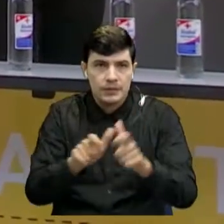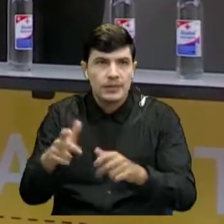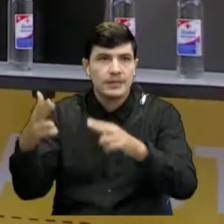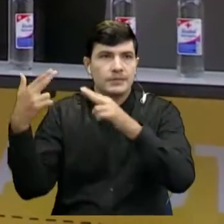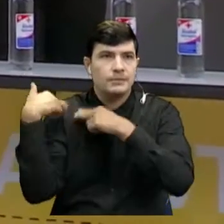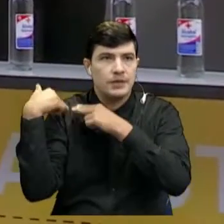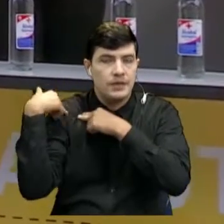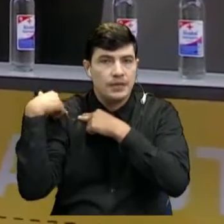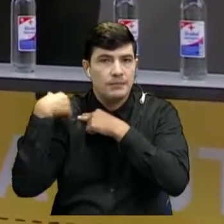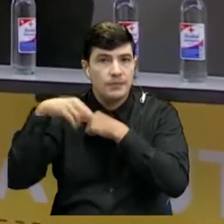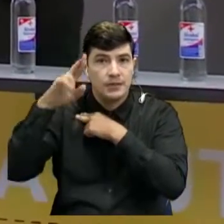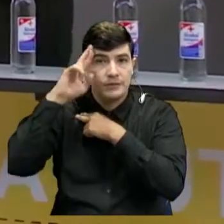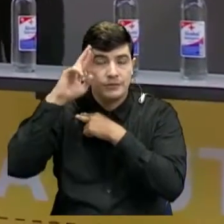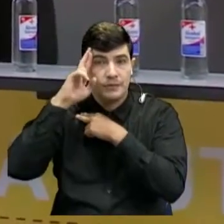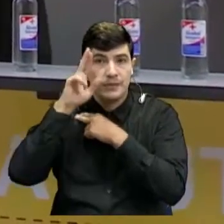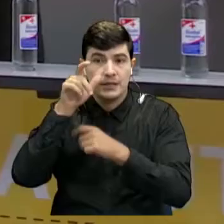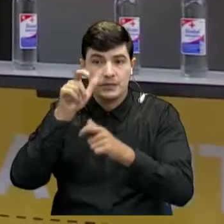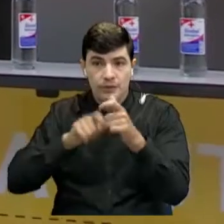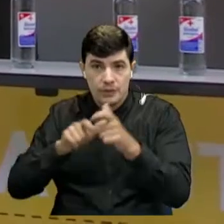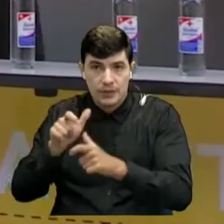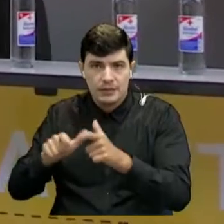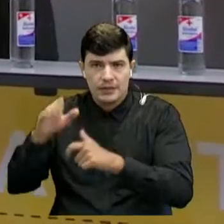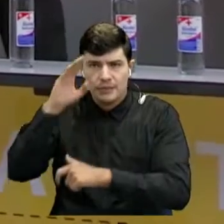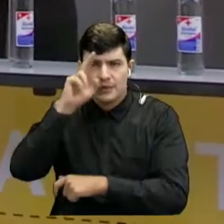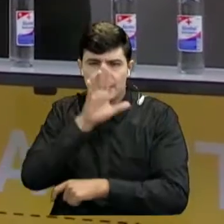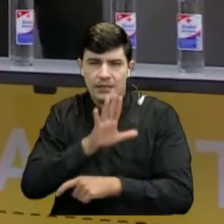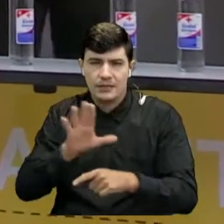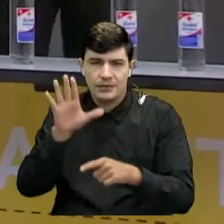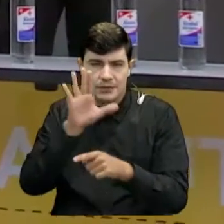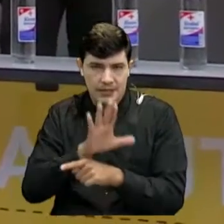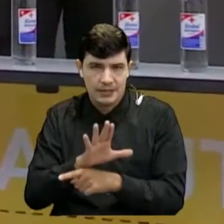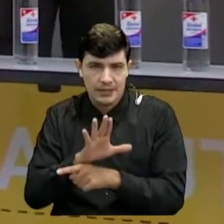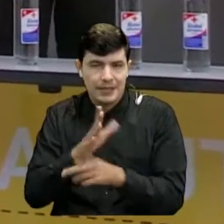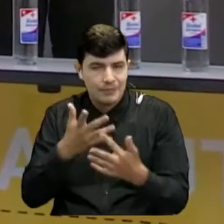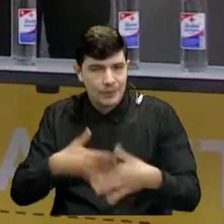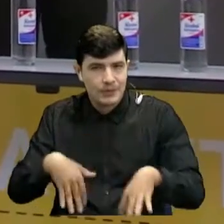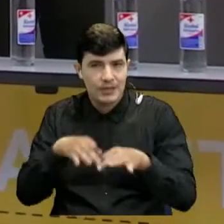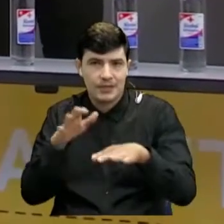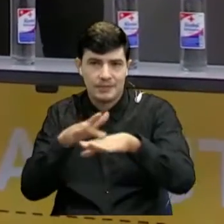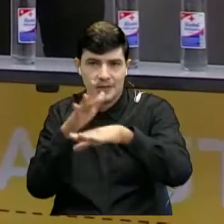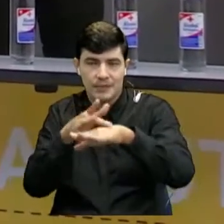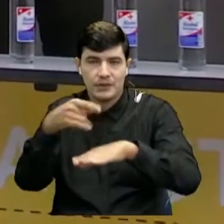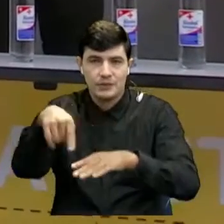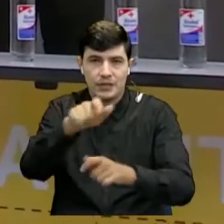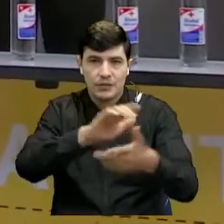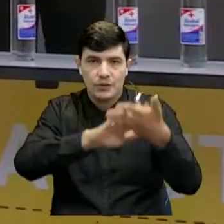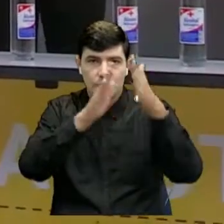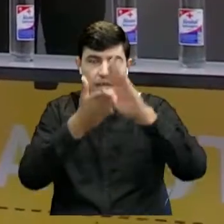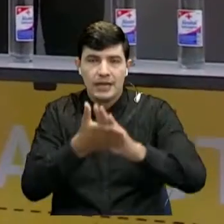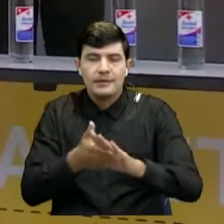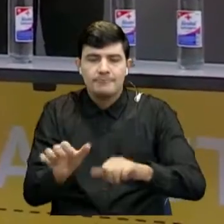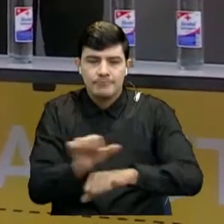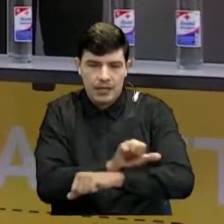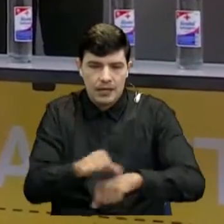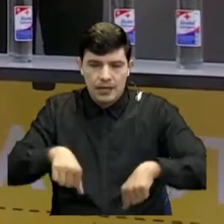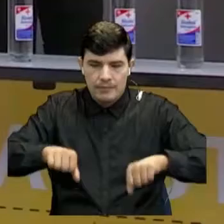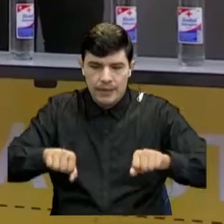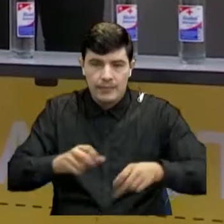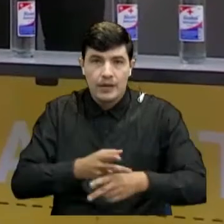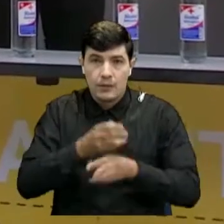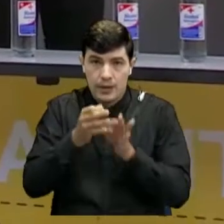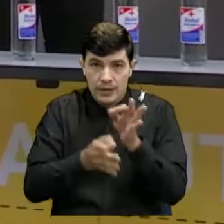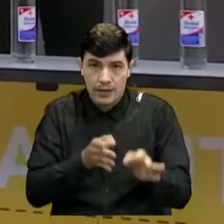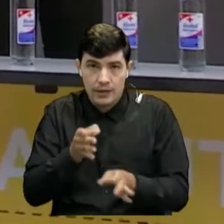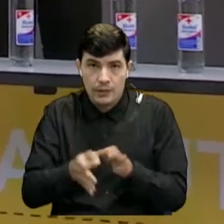Por eso para la Policía Nacional es fundamental el no exceso de velocidad, cuidarnos también con los elementos de bioseguridad y sobre todo